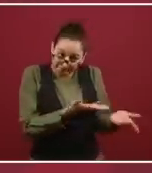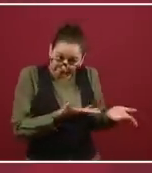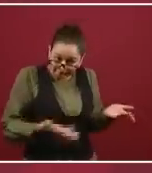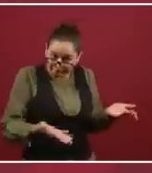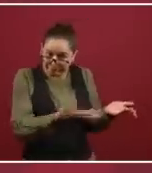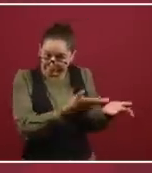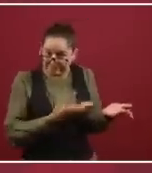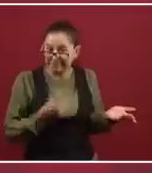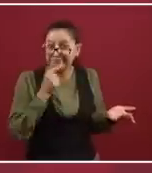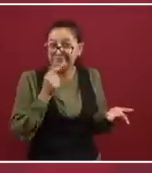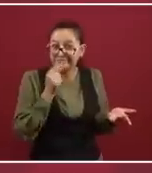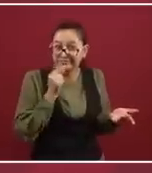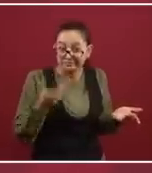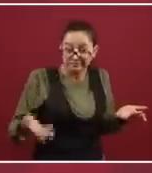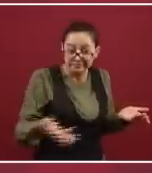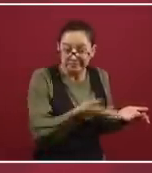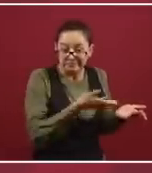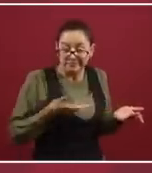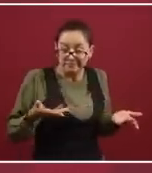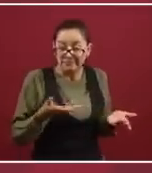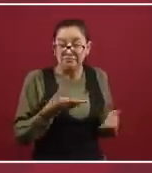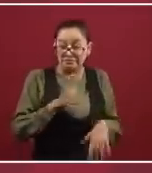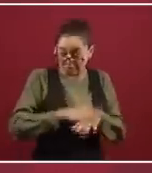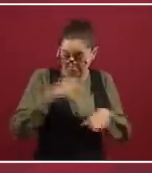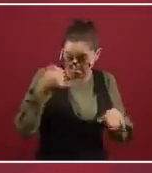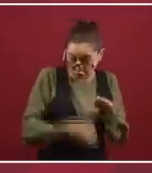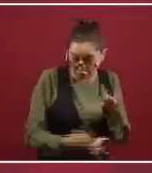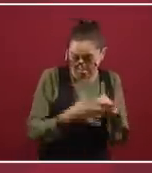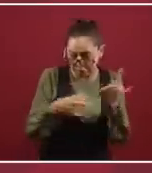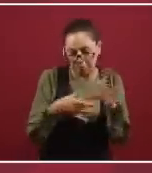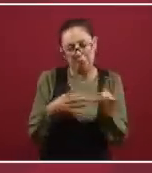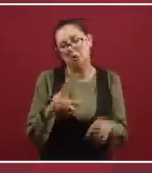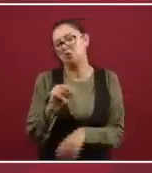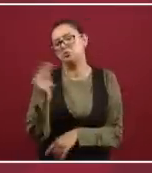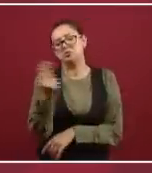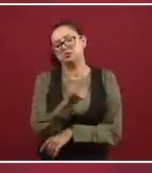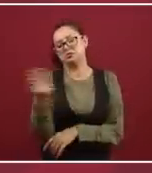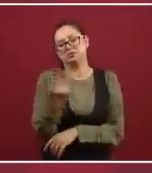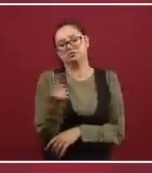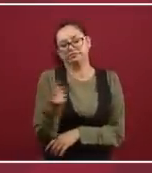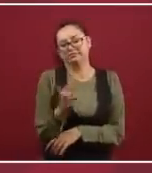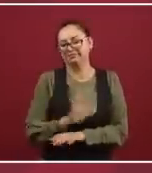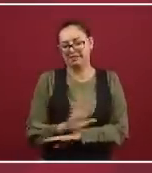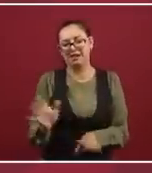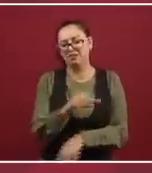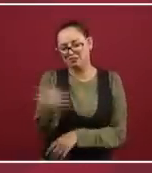Tengo que explicar mucho. ¿Qué había para